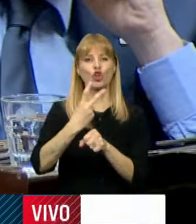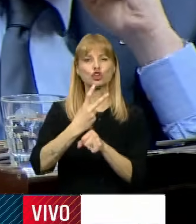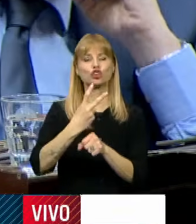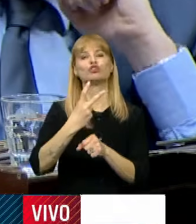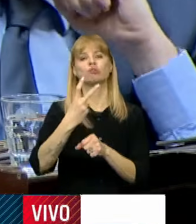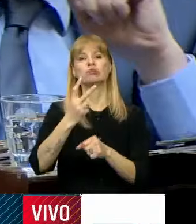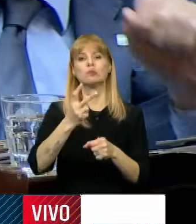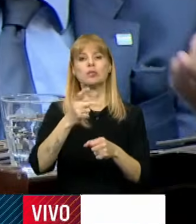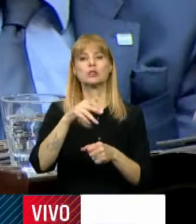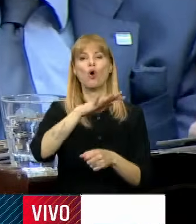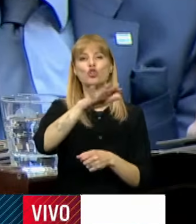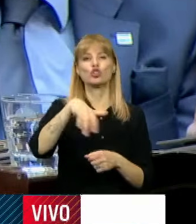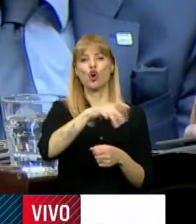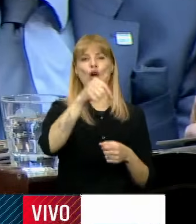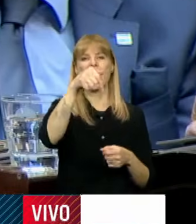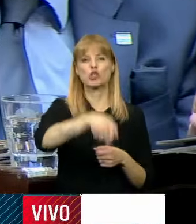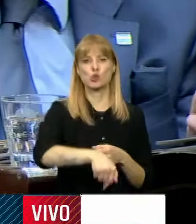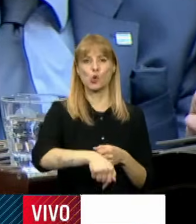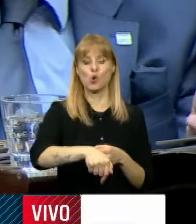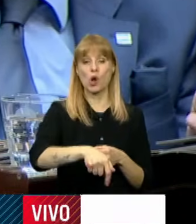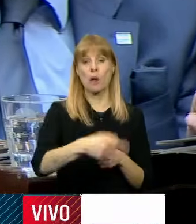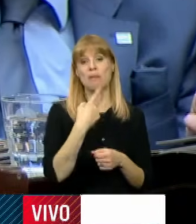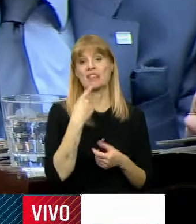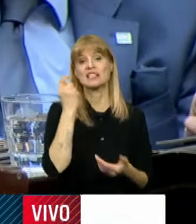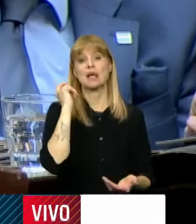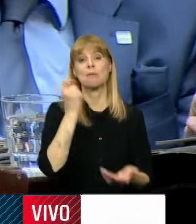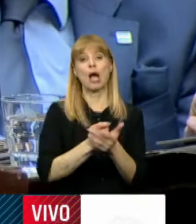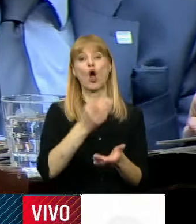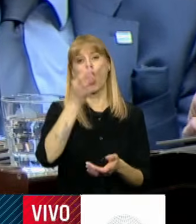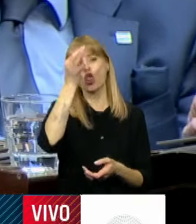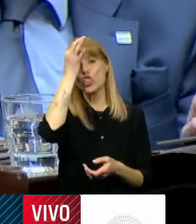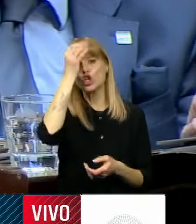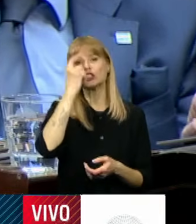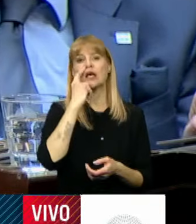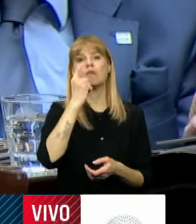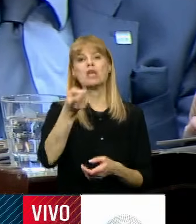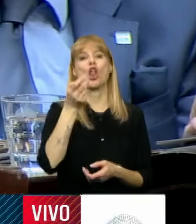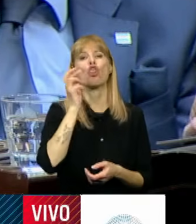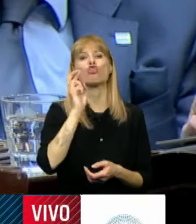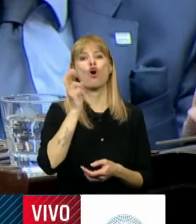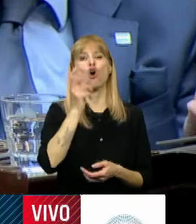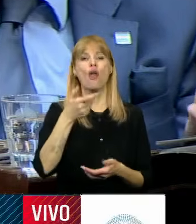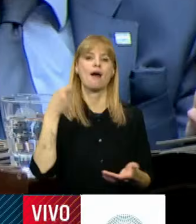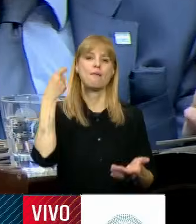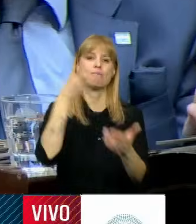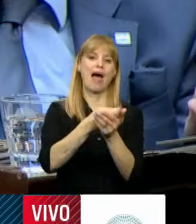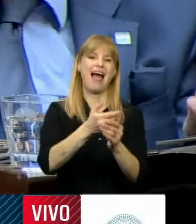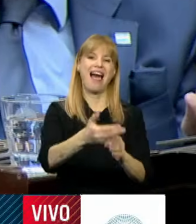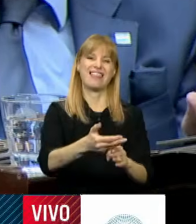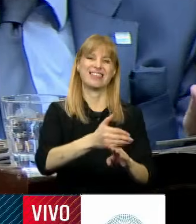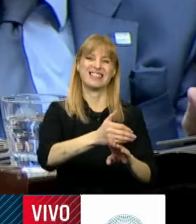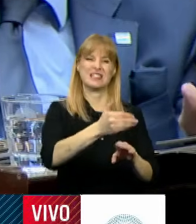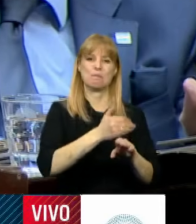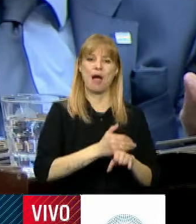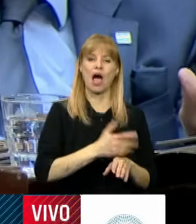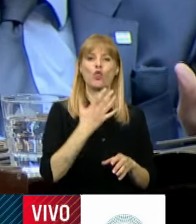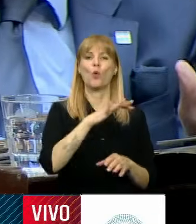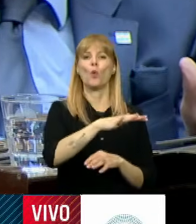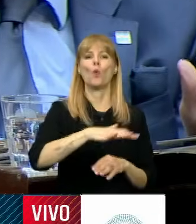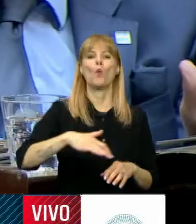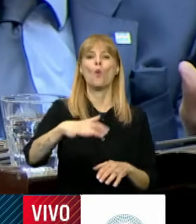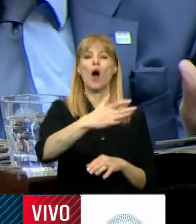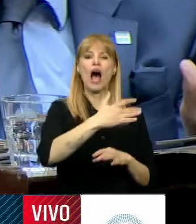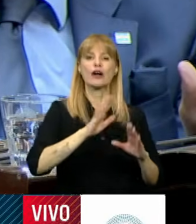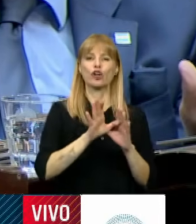pagado, dice haber pagado, $12.000 por anticipado en un barrio cerrado que tiene una